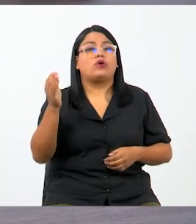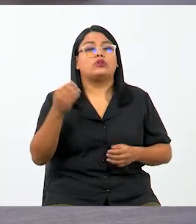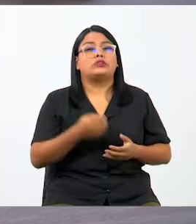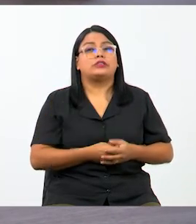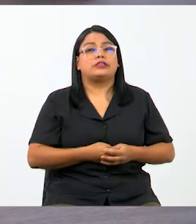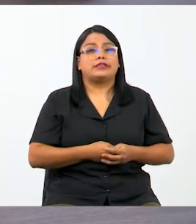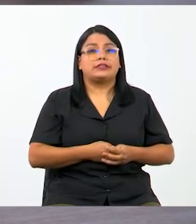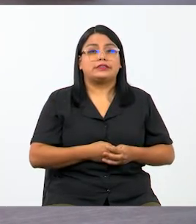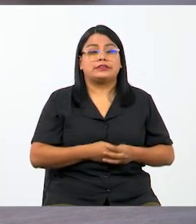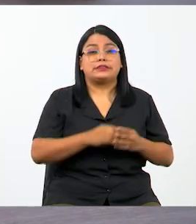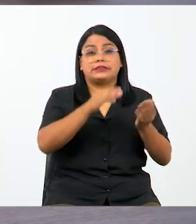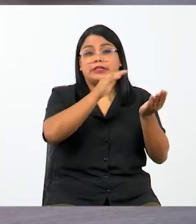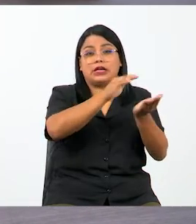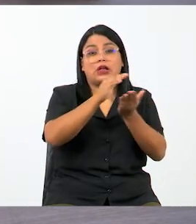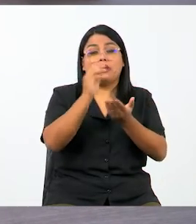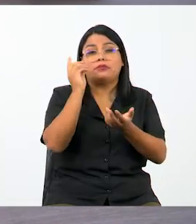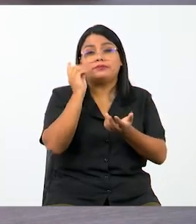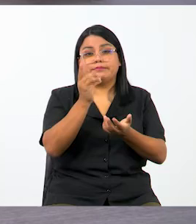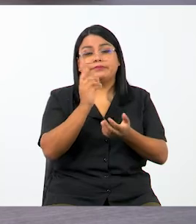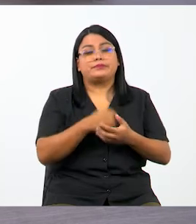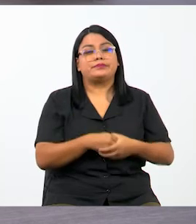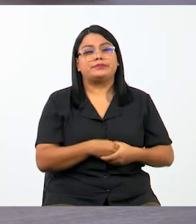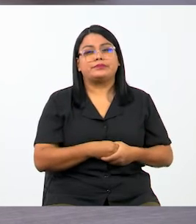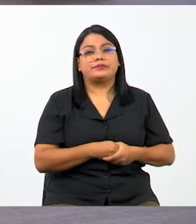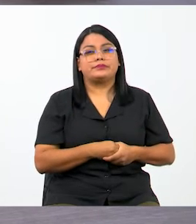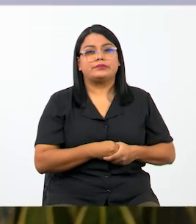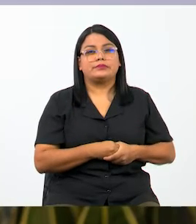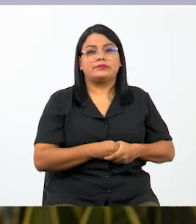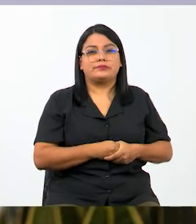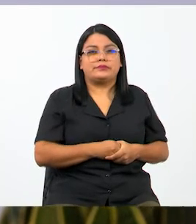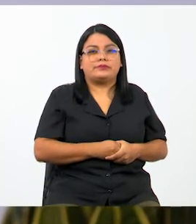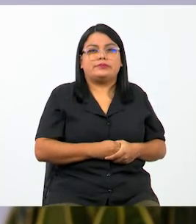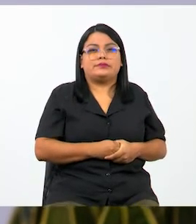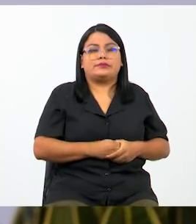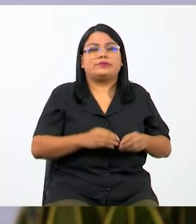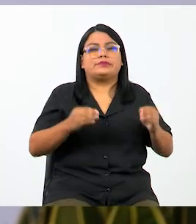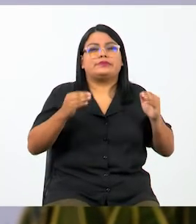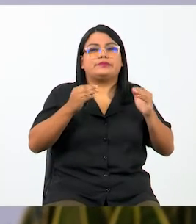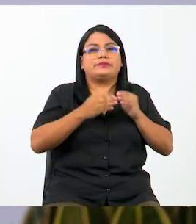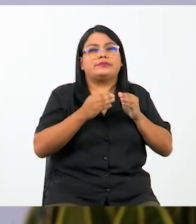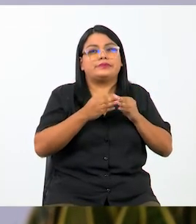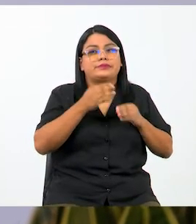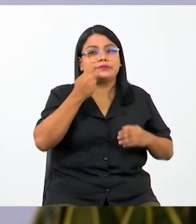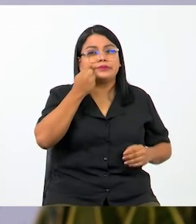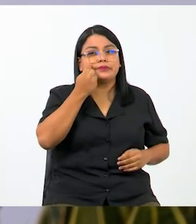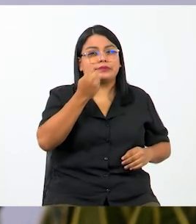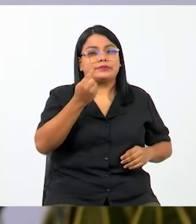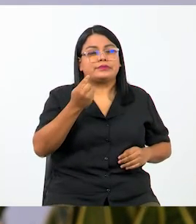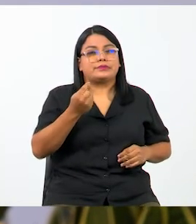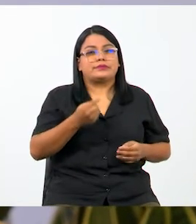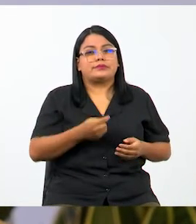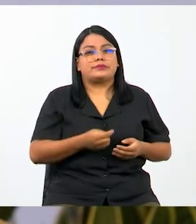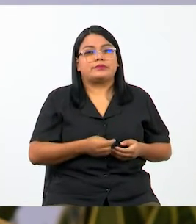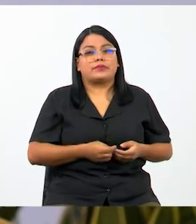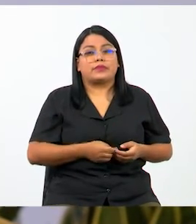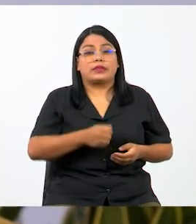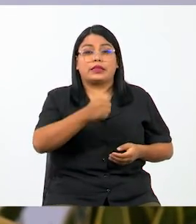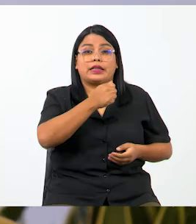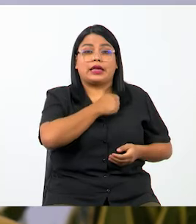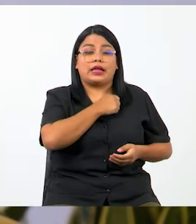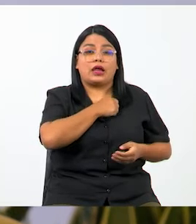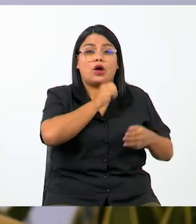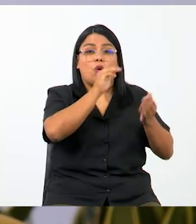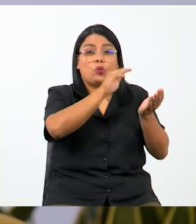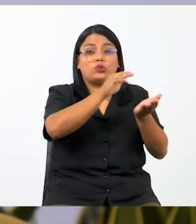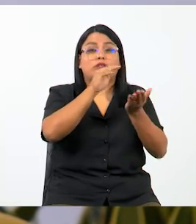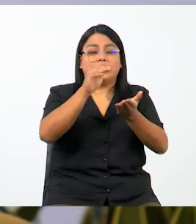didáctica. En esta unidad también encontraremos algo que se llama producto de unidad.